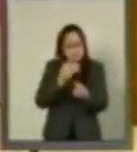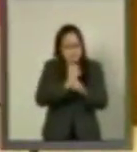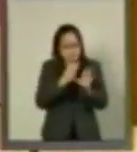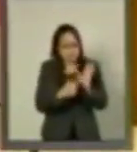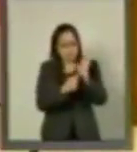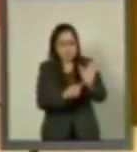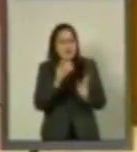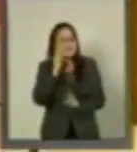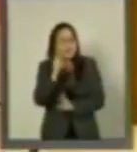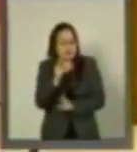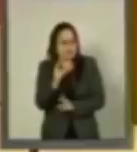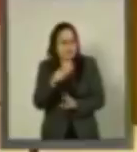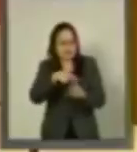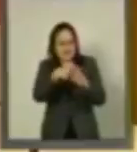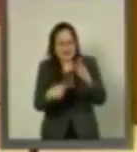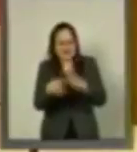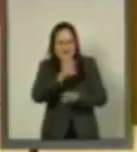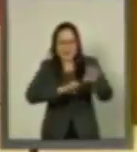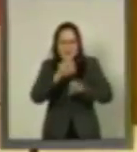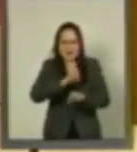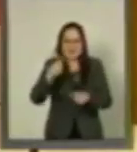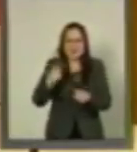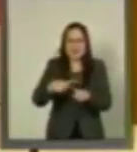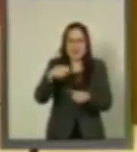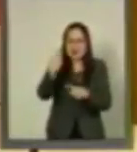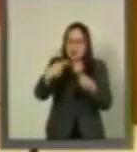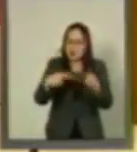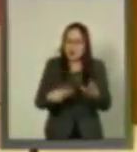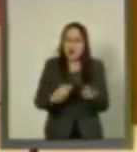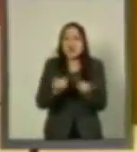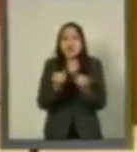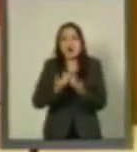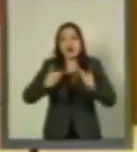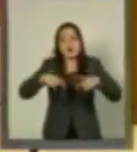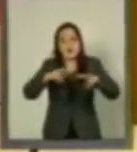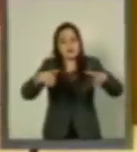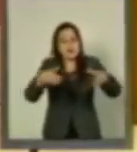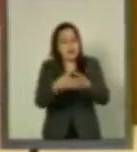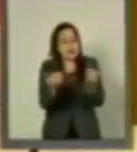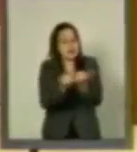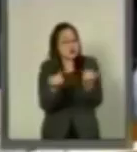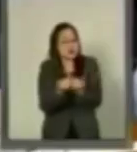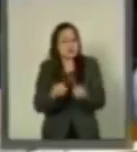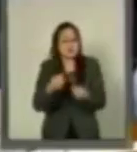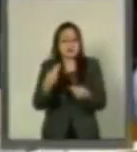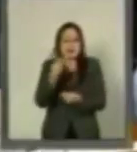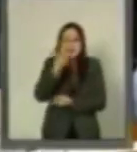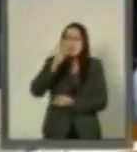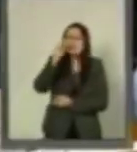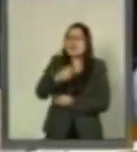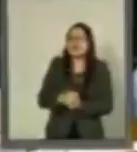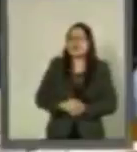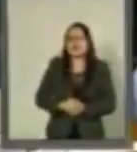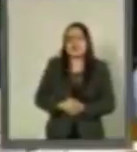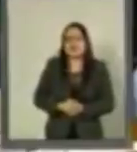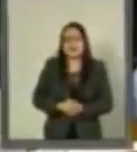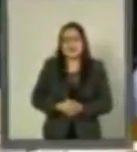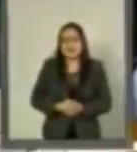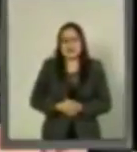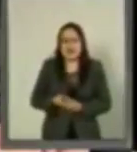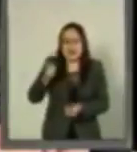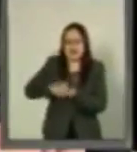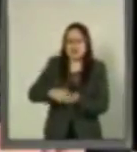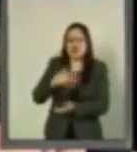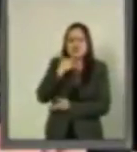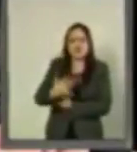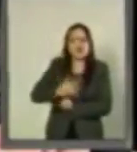adelanto, curiosamente las tres empresas con los mismos representantes legales. ¿Cómo se le llama esto? Se le llama corrupción,